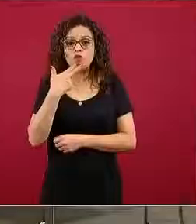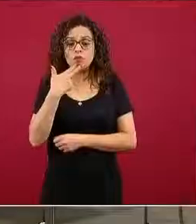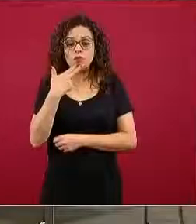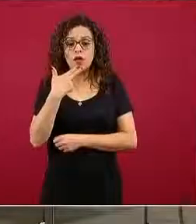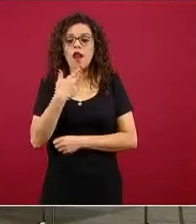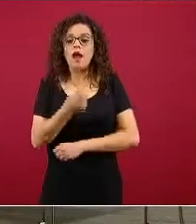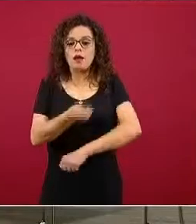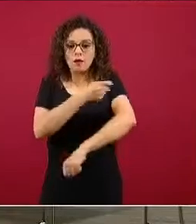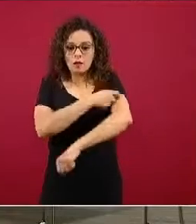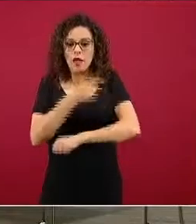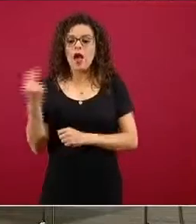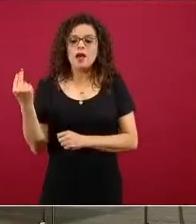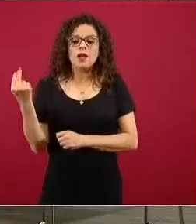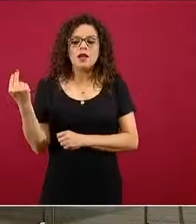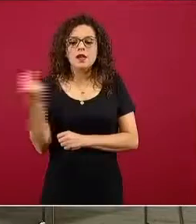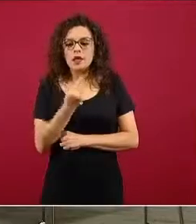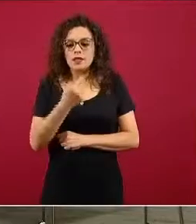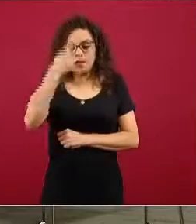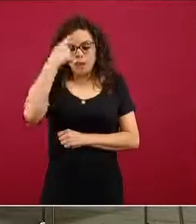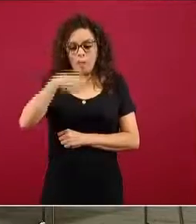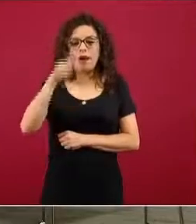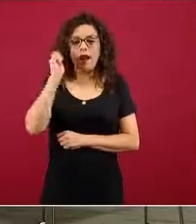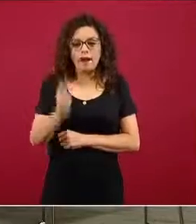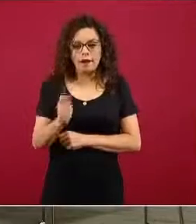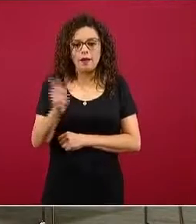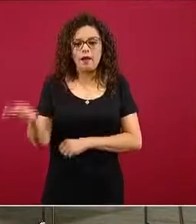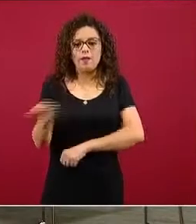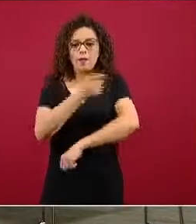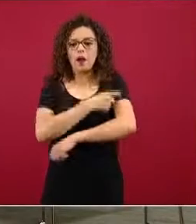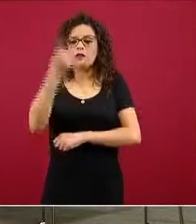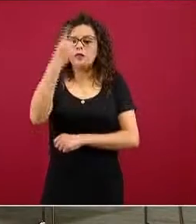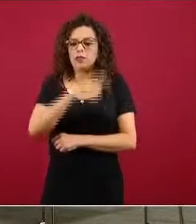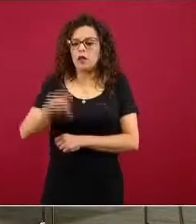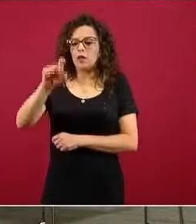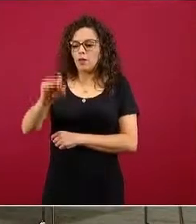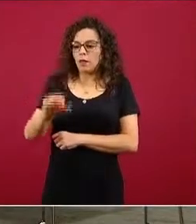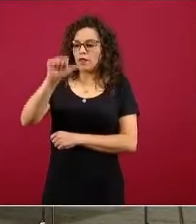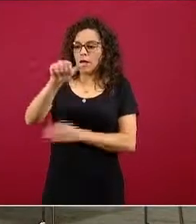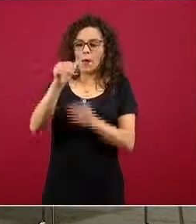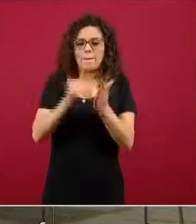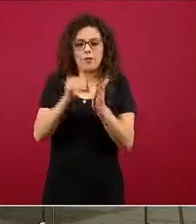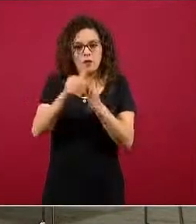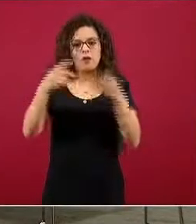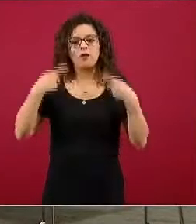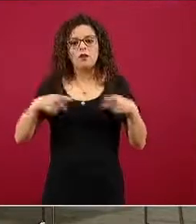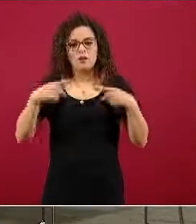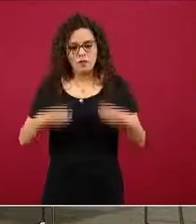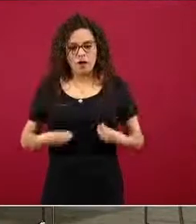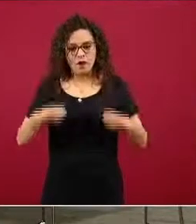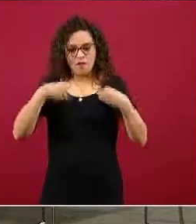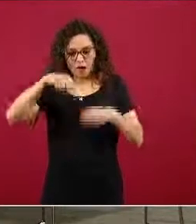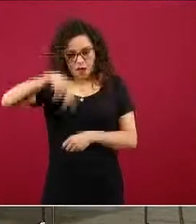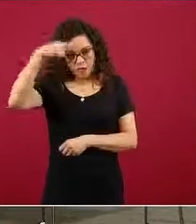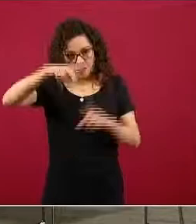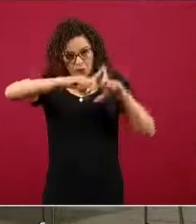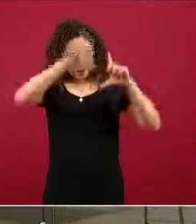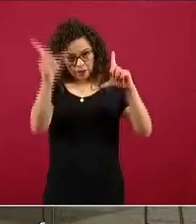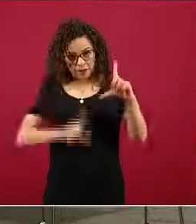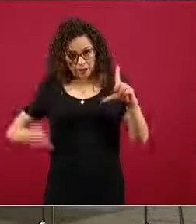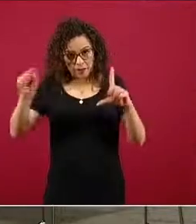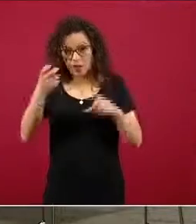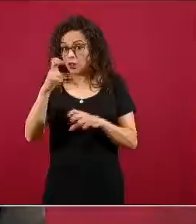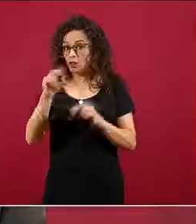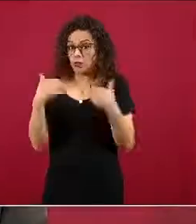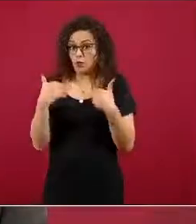dosis necesarias para vacunar a 126 millones de habitantes. Si no queda claro con esto la idea